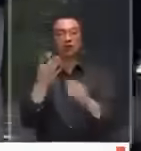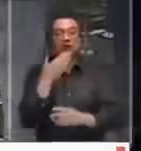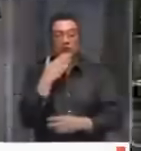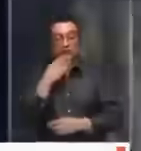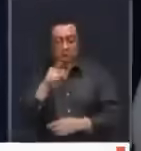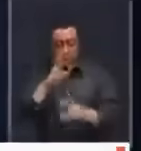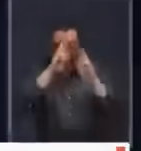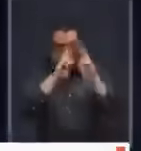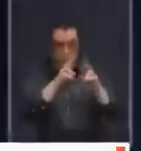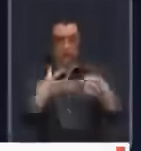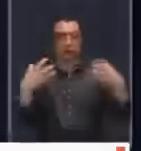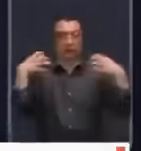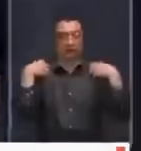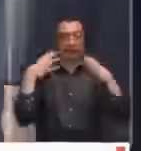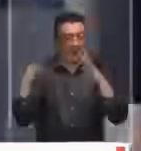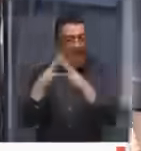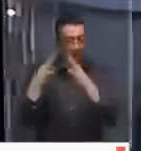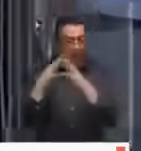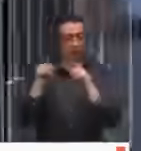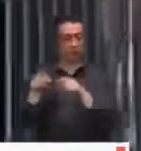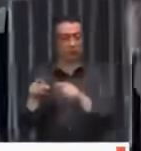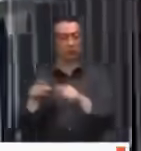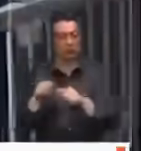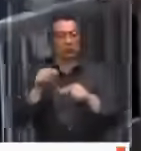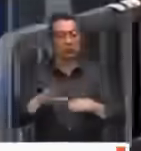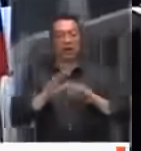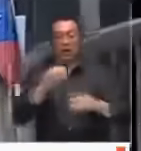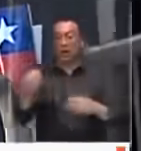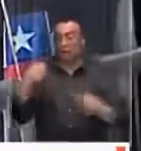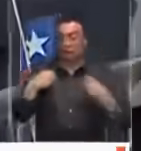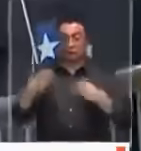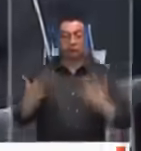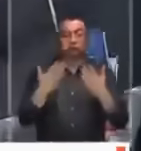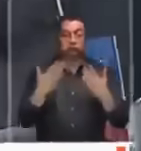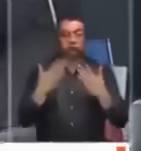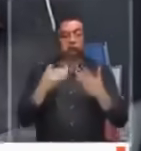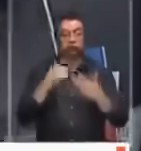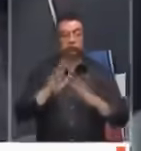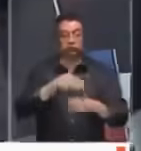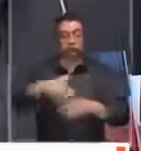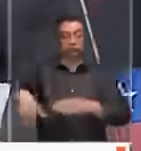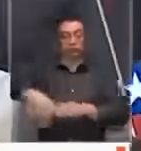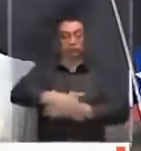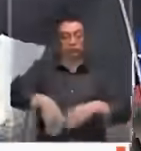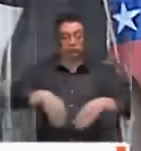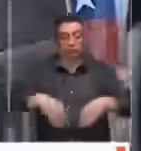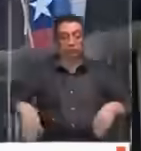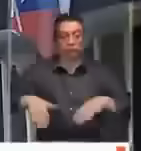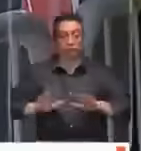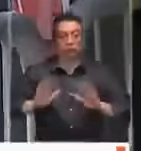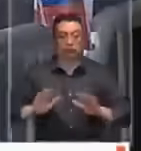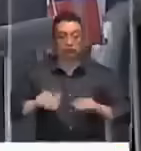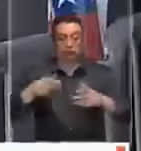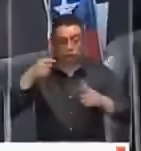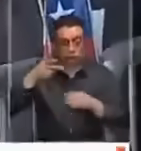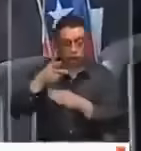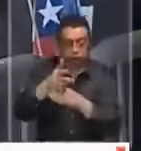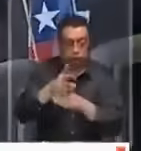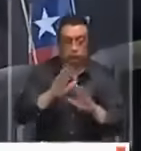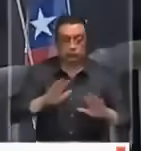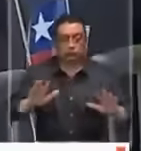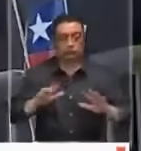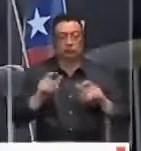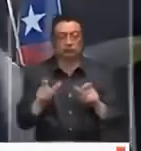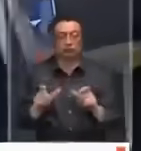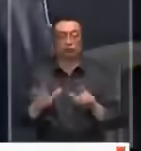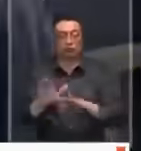rinde el ejército. Me están diciendo que hasta acá nada más, un poquito más atrás, Fernando, hasta acá nada más, sí. Están tratando de